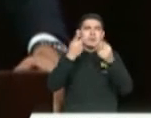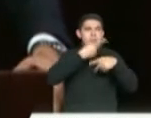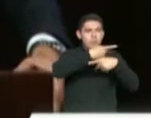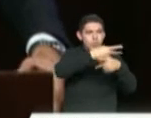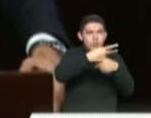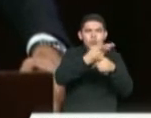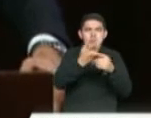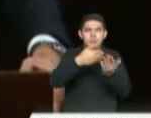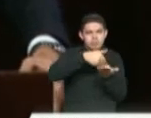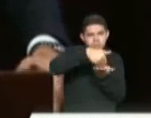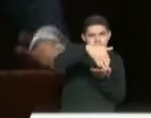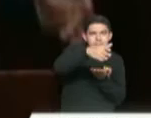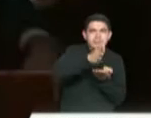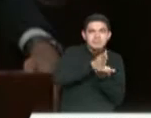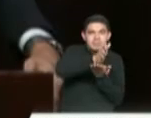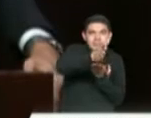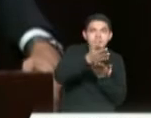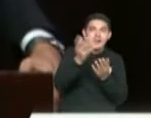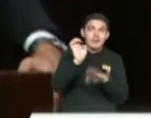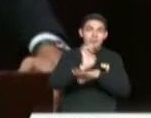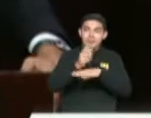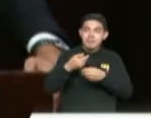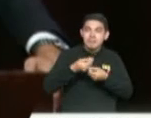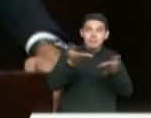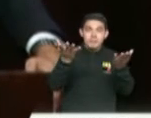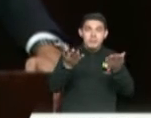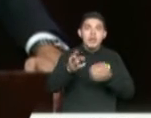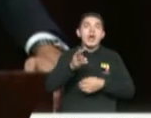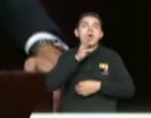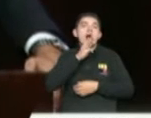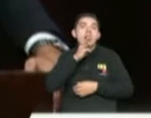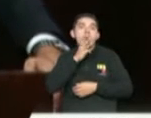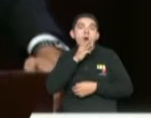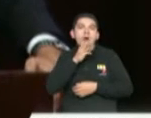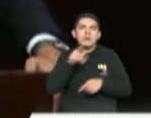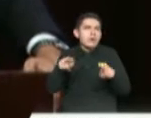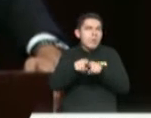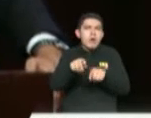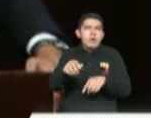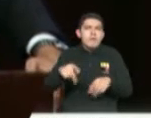a largo plazo para todos los que construyan el agua es para la vida